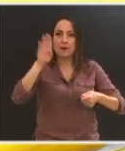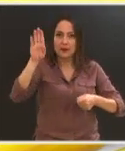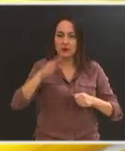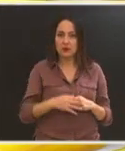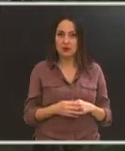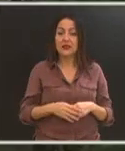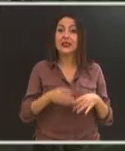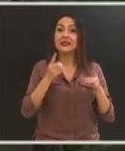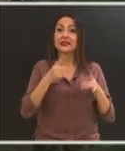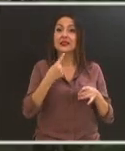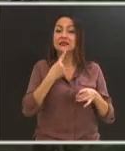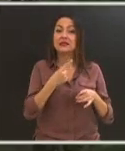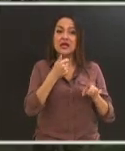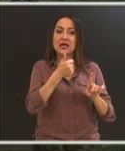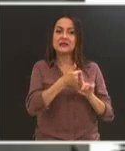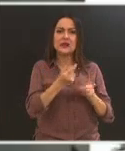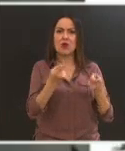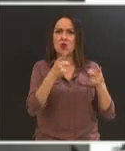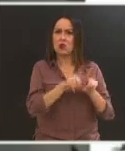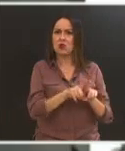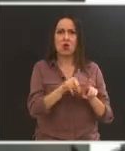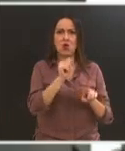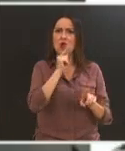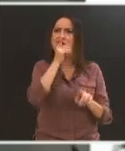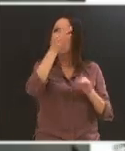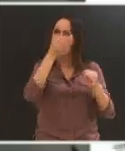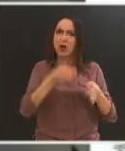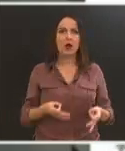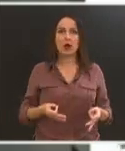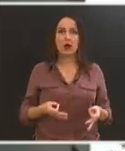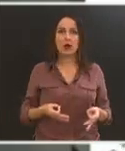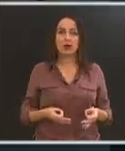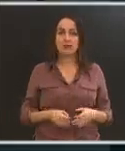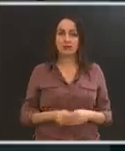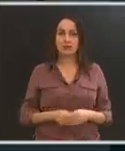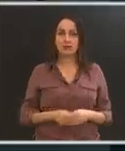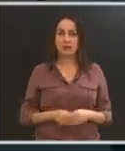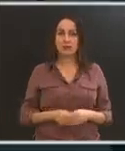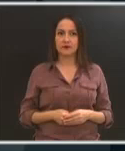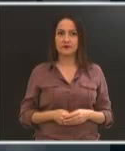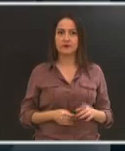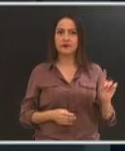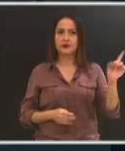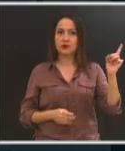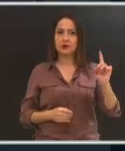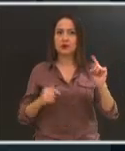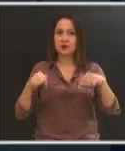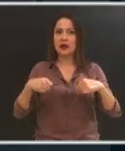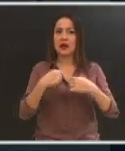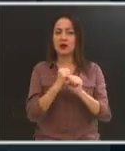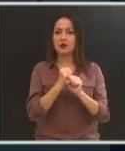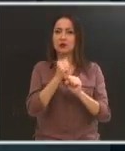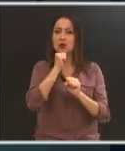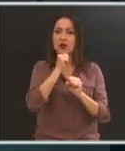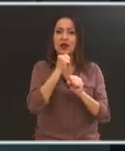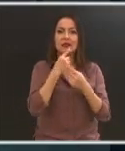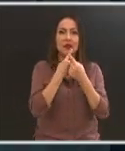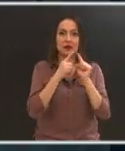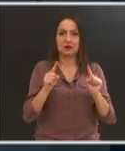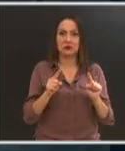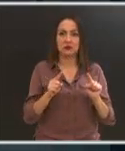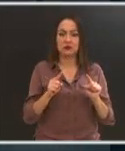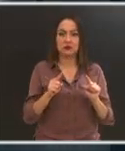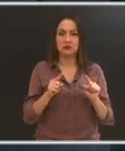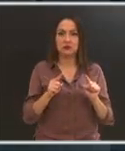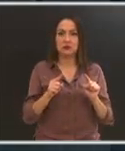la que afirmaba que aquella unión era ilegítima. La señora viene acá y hace una declaración. Esto